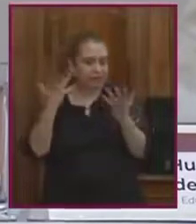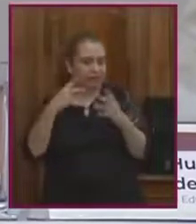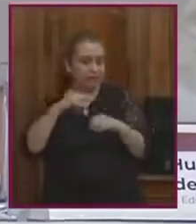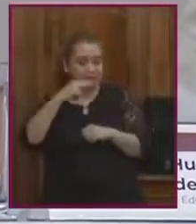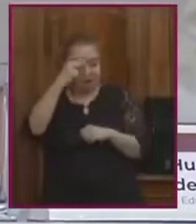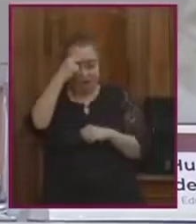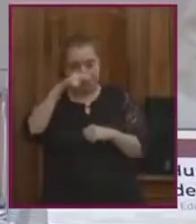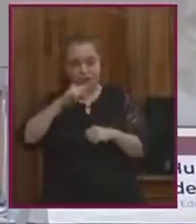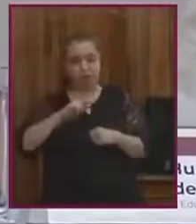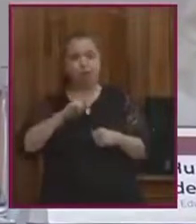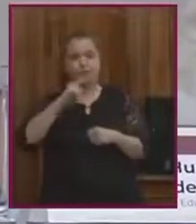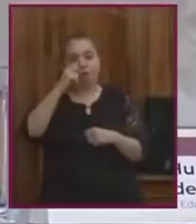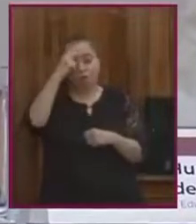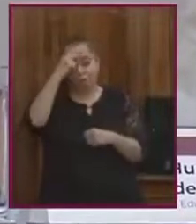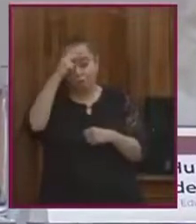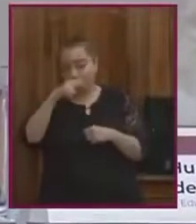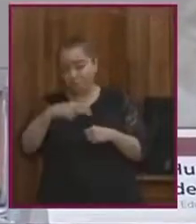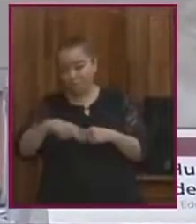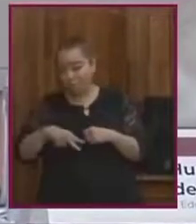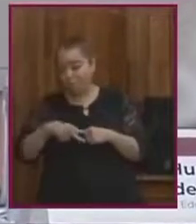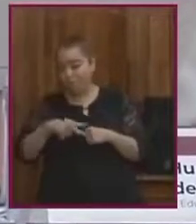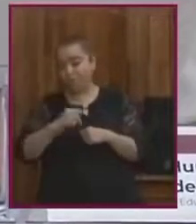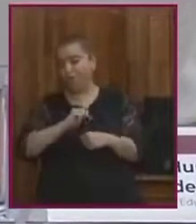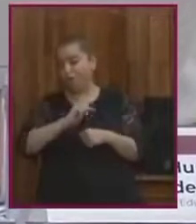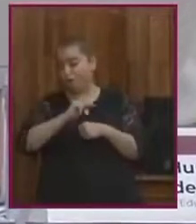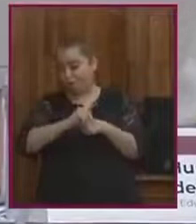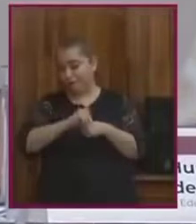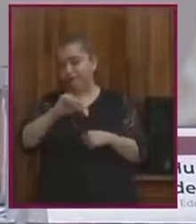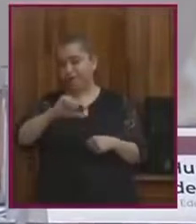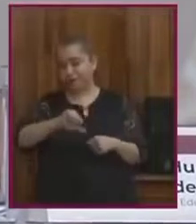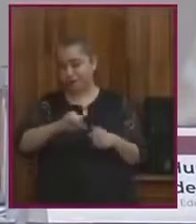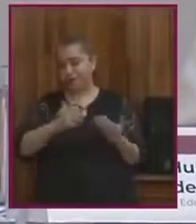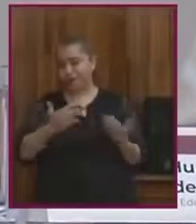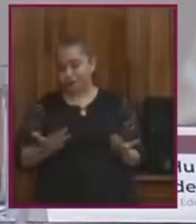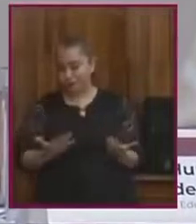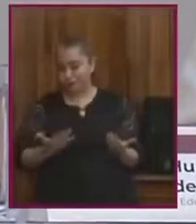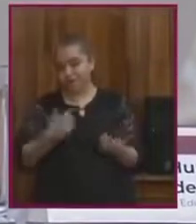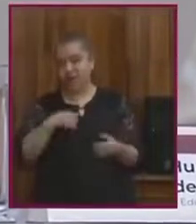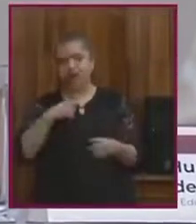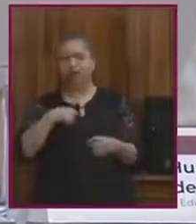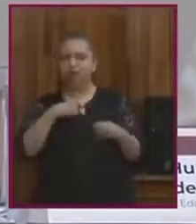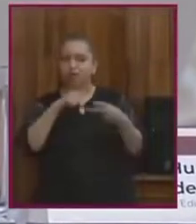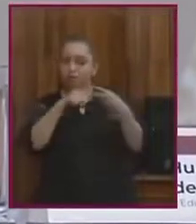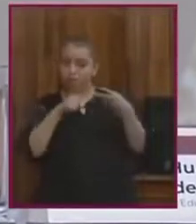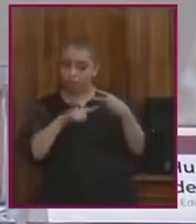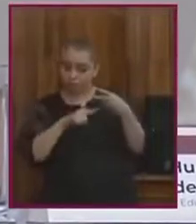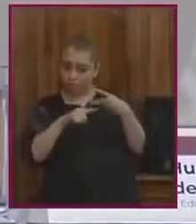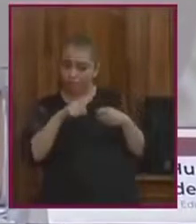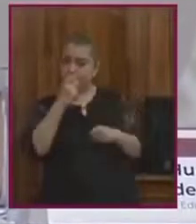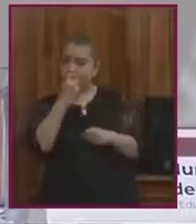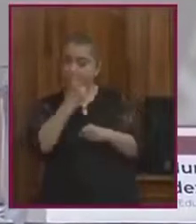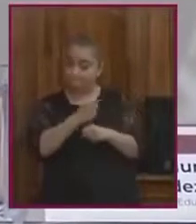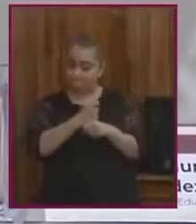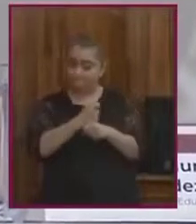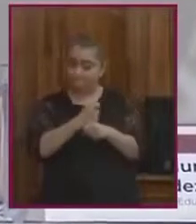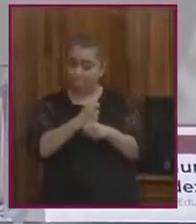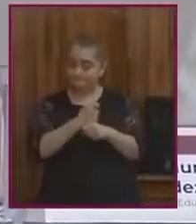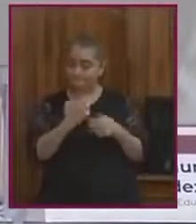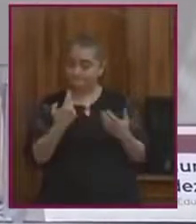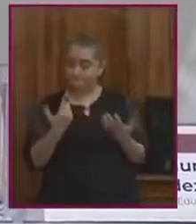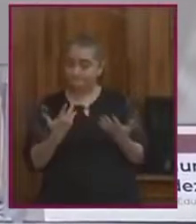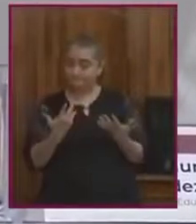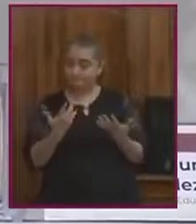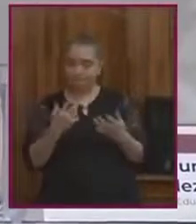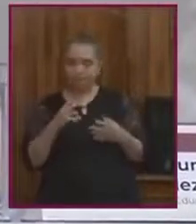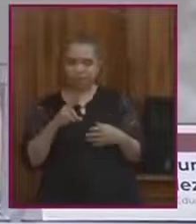nacional. Y por eso es importante señalar dos cosas. Lo primero es que